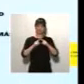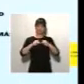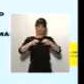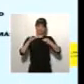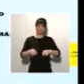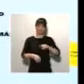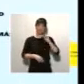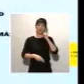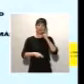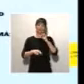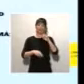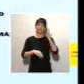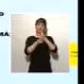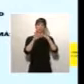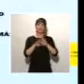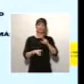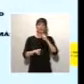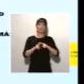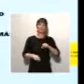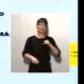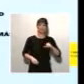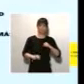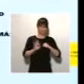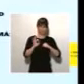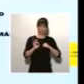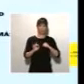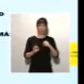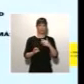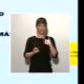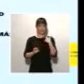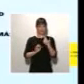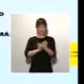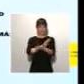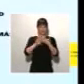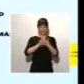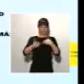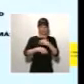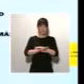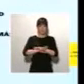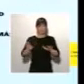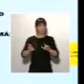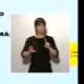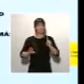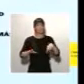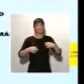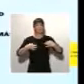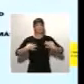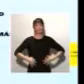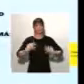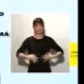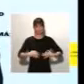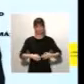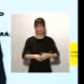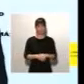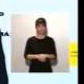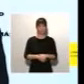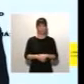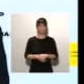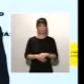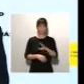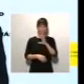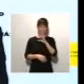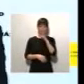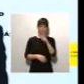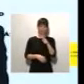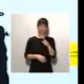No solamente se necesita agilidad, sino también seguridad. Por este motivo, y también, en este caso, en estrecha